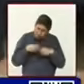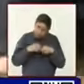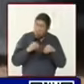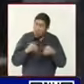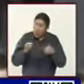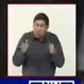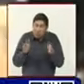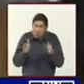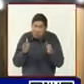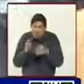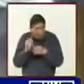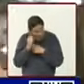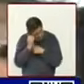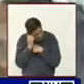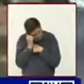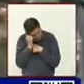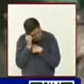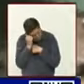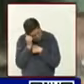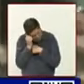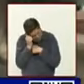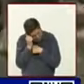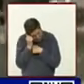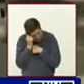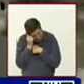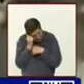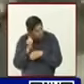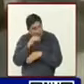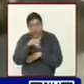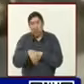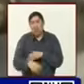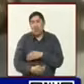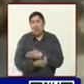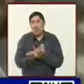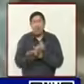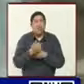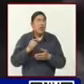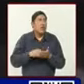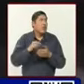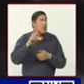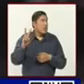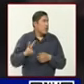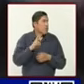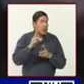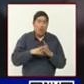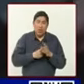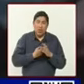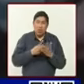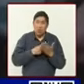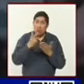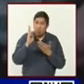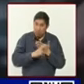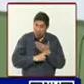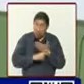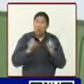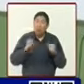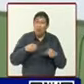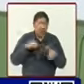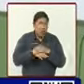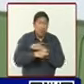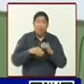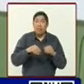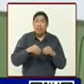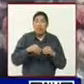improvisaron celdas y medios estrechos para pasar la noche. Este viernes inició el plan para que los reos puedan acceder a las